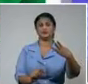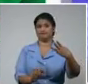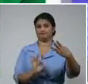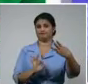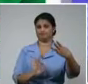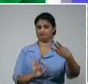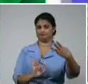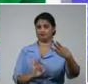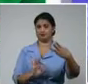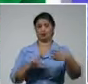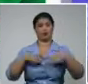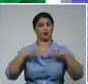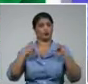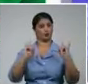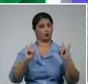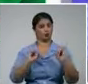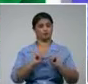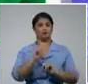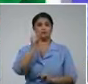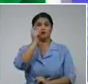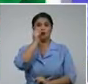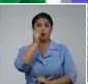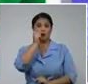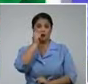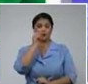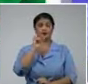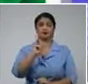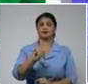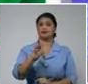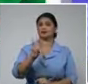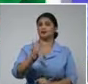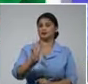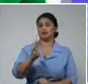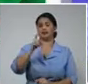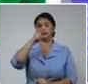que fallece en Cuba es un paciente de 63 años